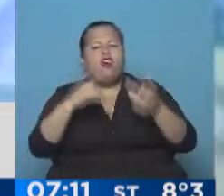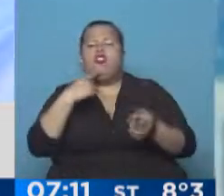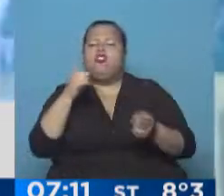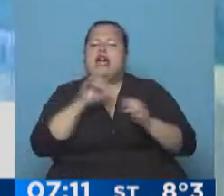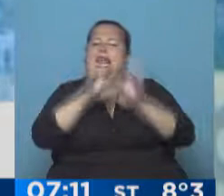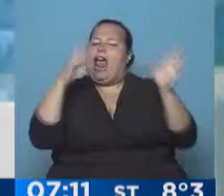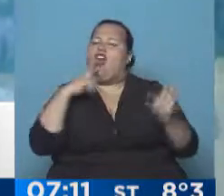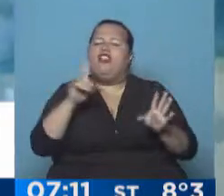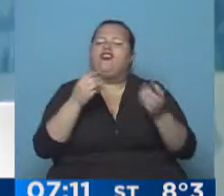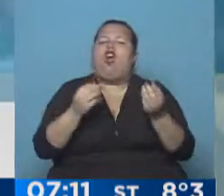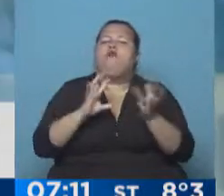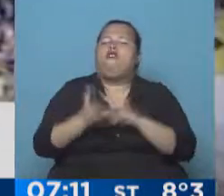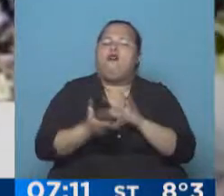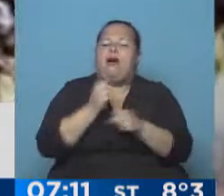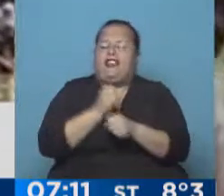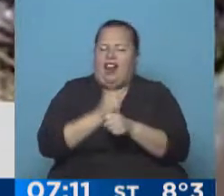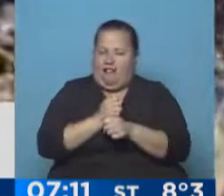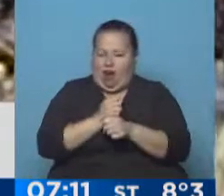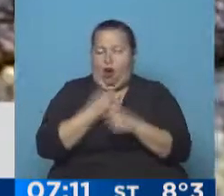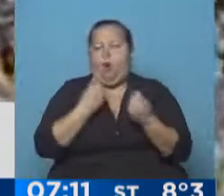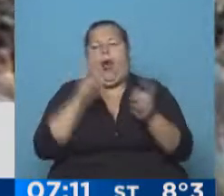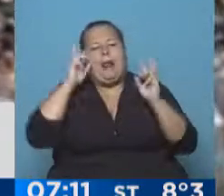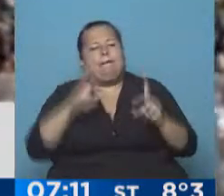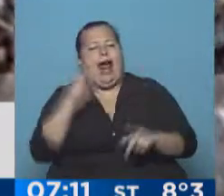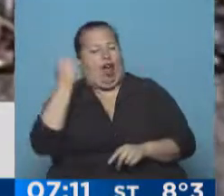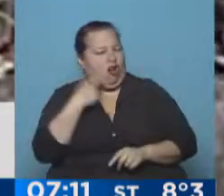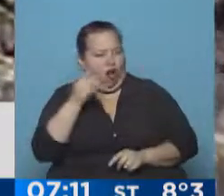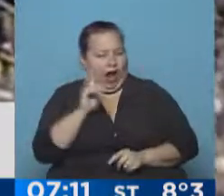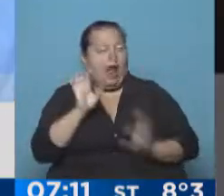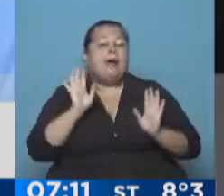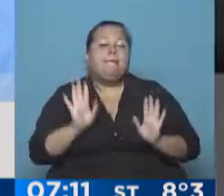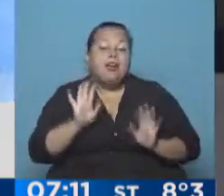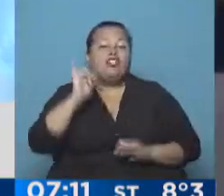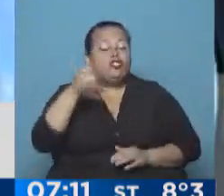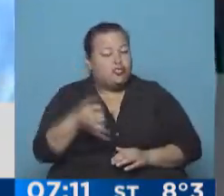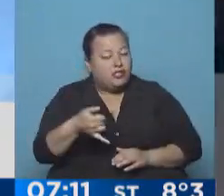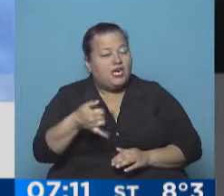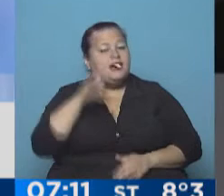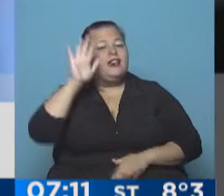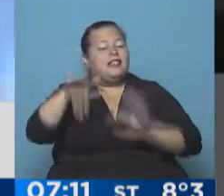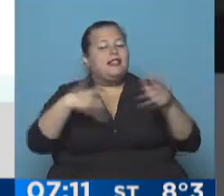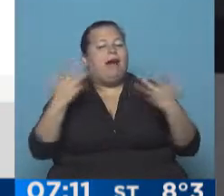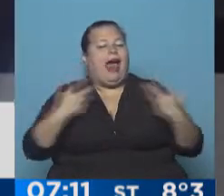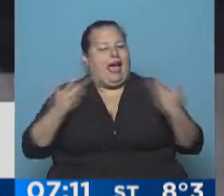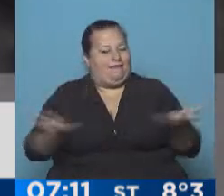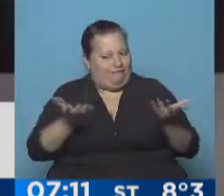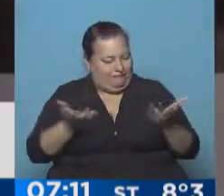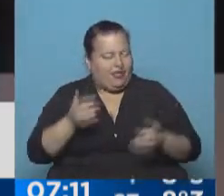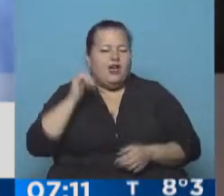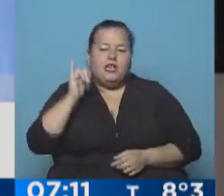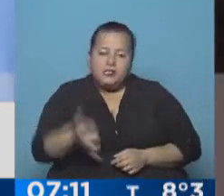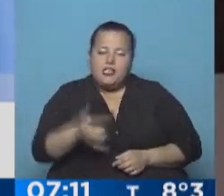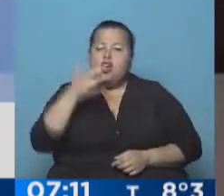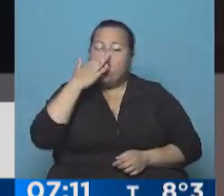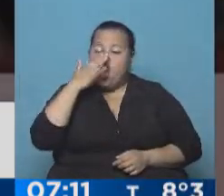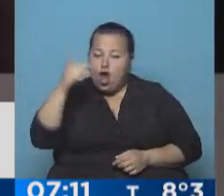mucho detalle de cómo gestionaría, cuál sería su plan económico, pero sí con convocando al entusiasmo. Así es, una